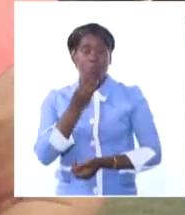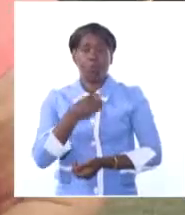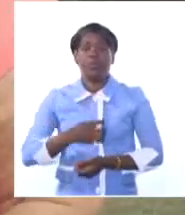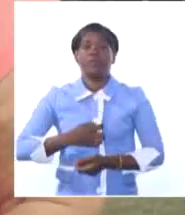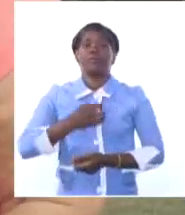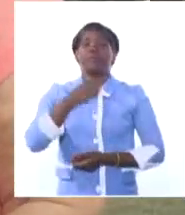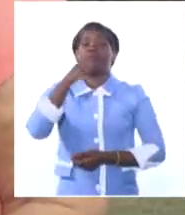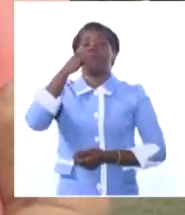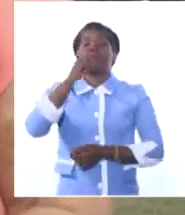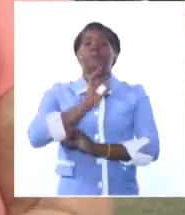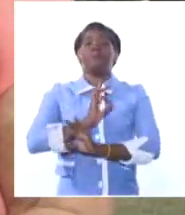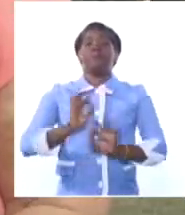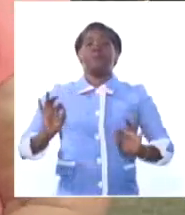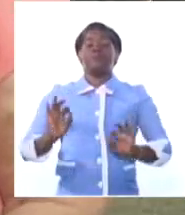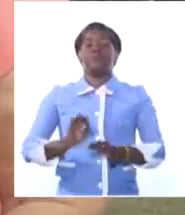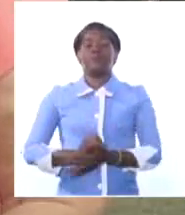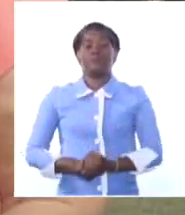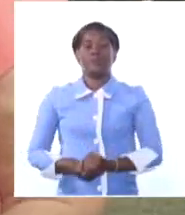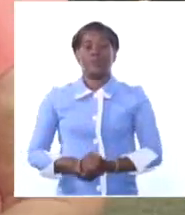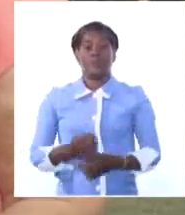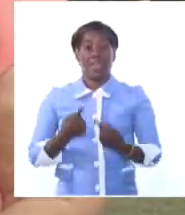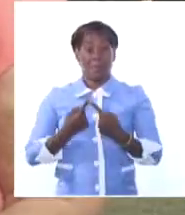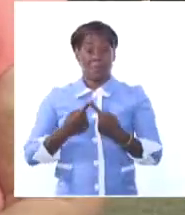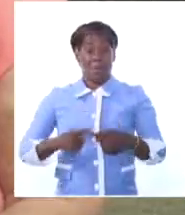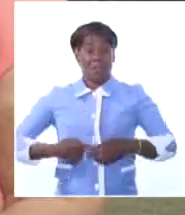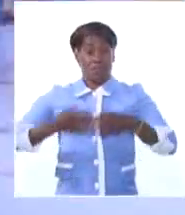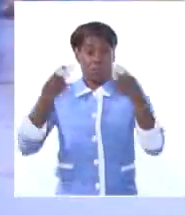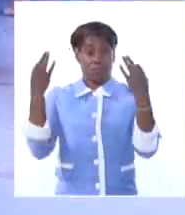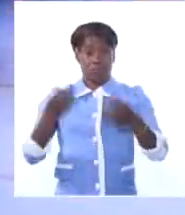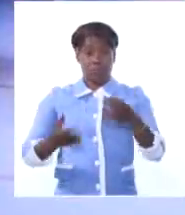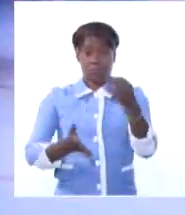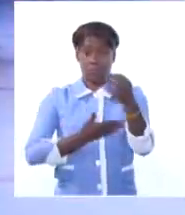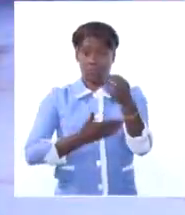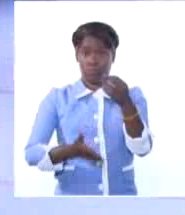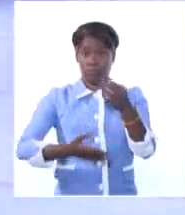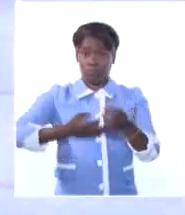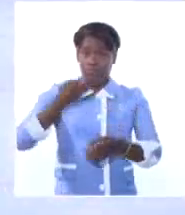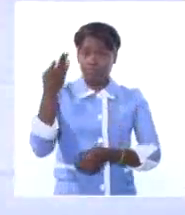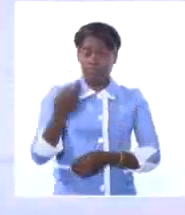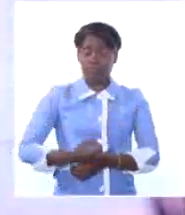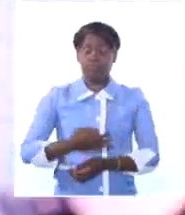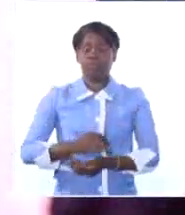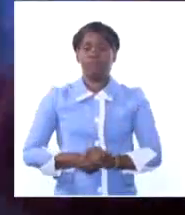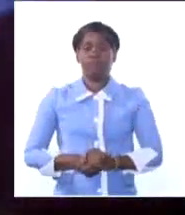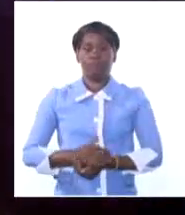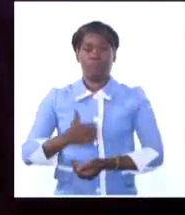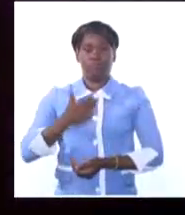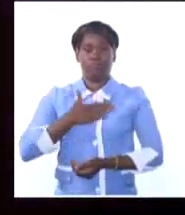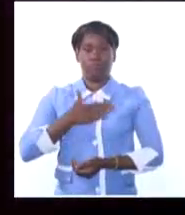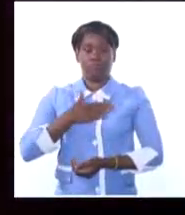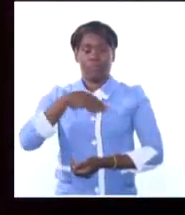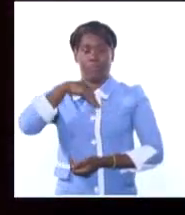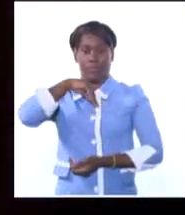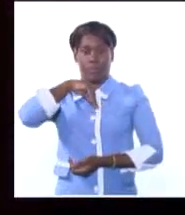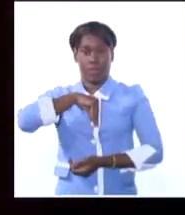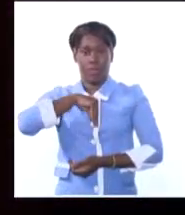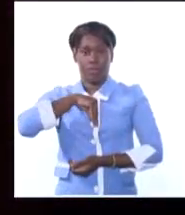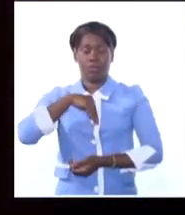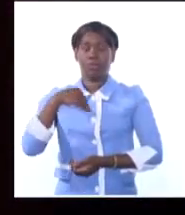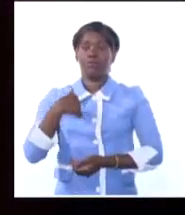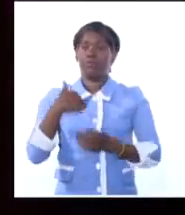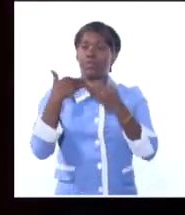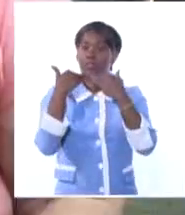diplomática, pero la verdad, la realidad es una. Pero hay que